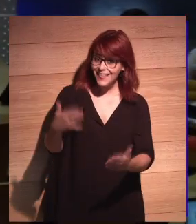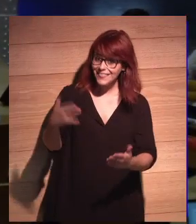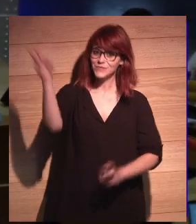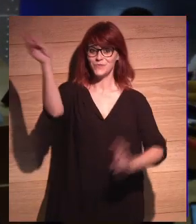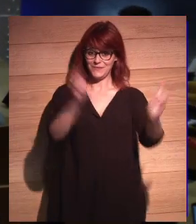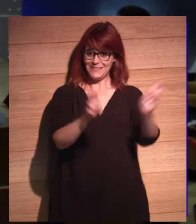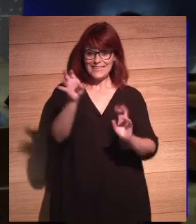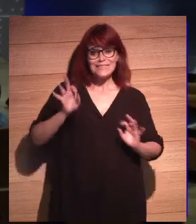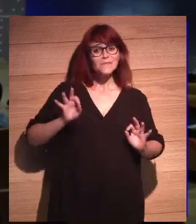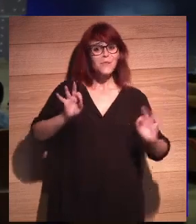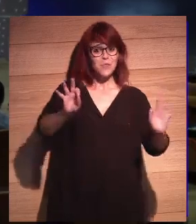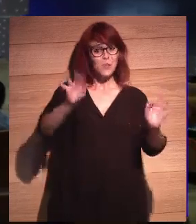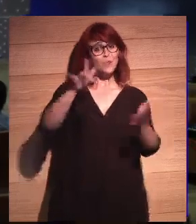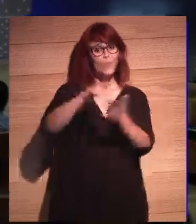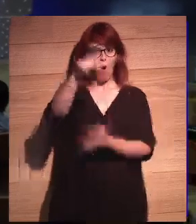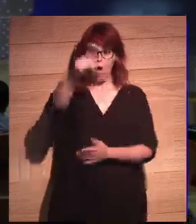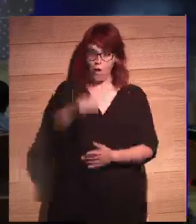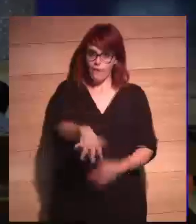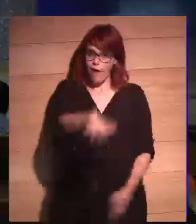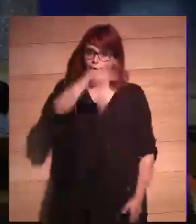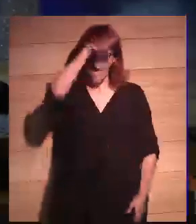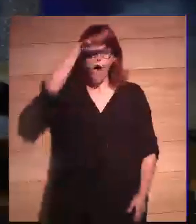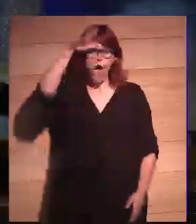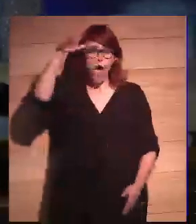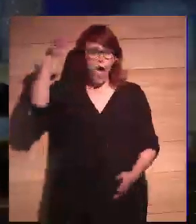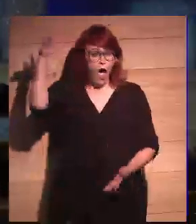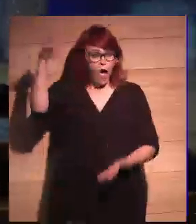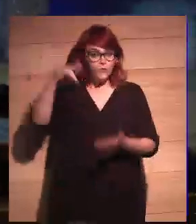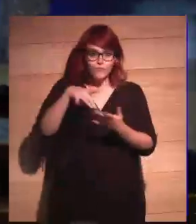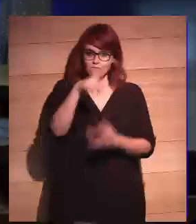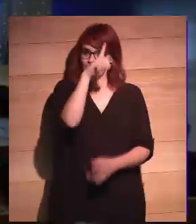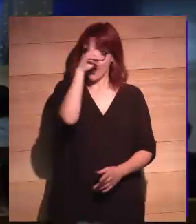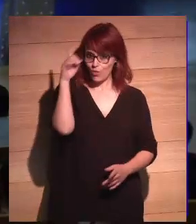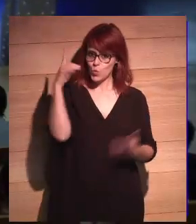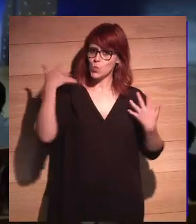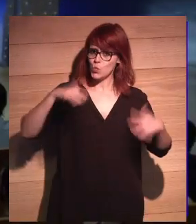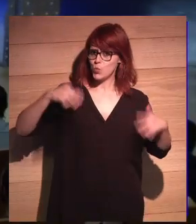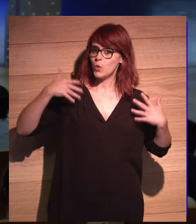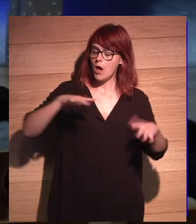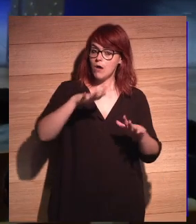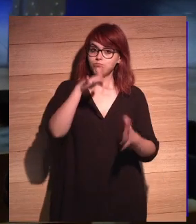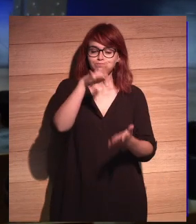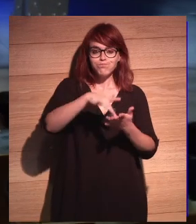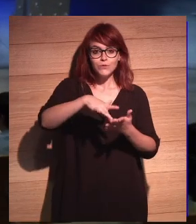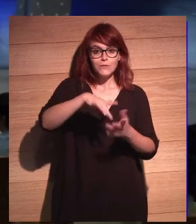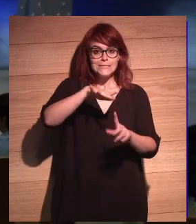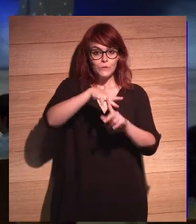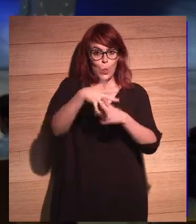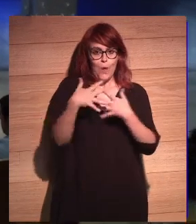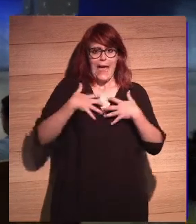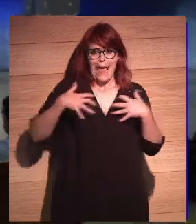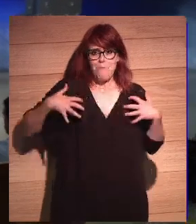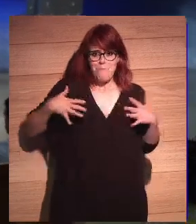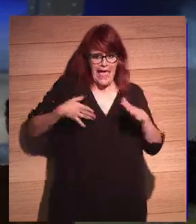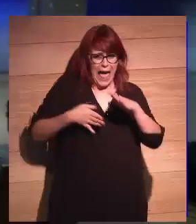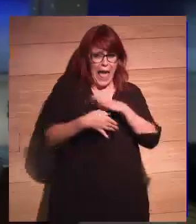venir, especialmente hoy con el calor que está haciendo en Madrid, y es que es realmente difícil llegar hasta la Gran Vía. Yo en